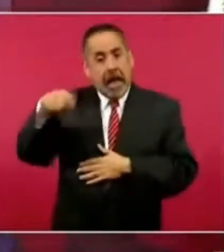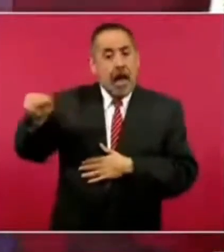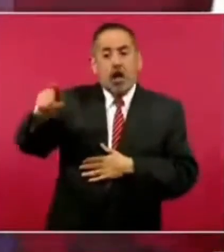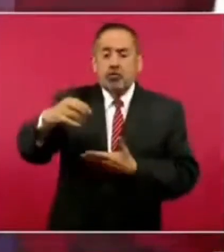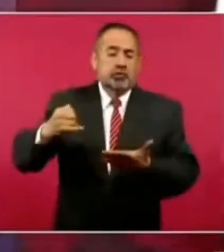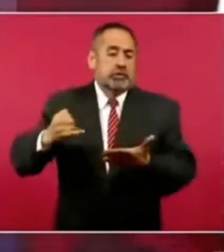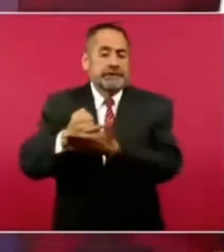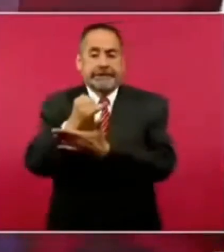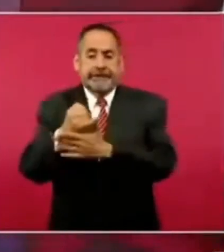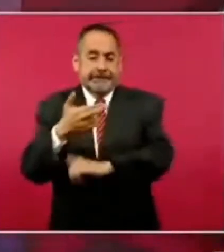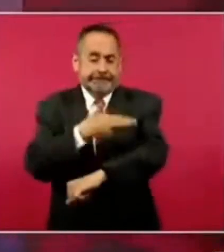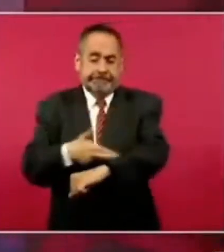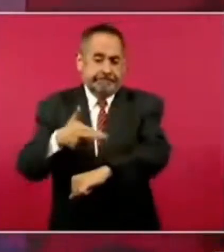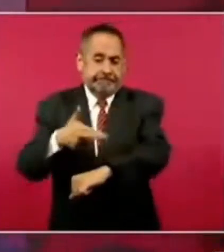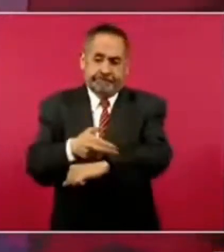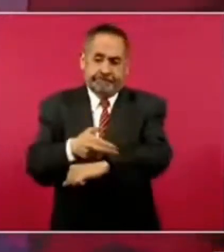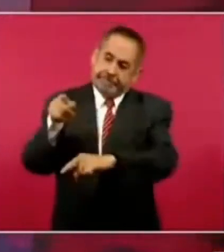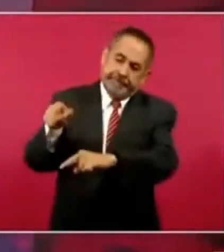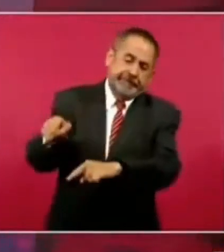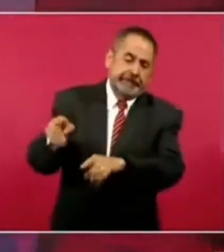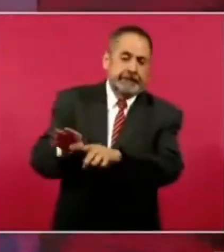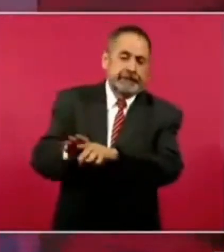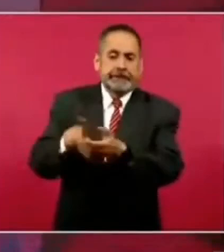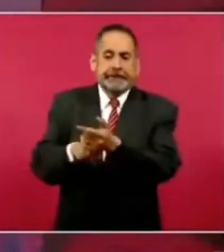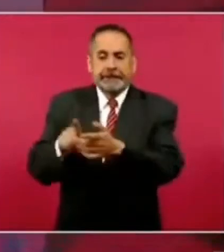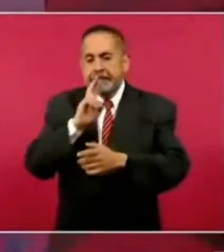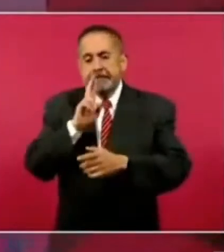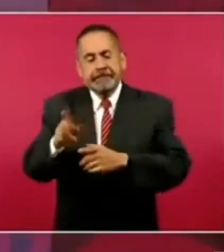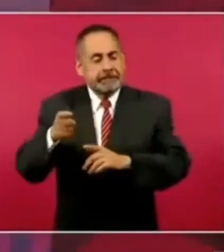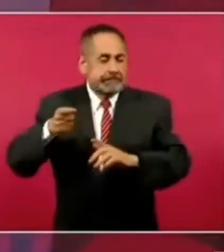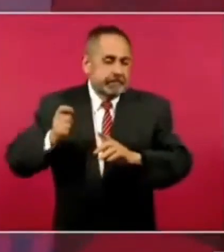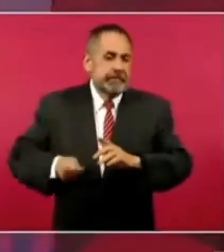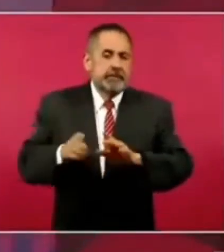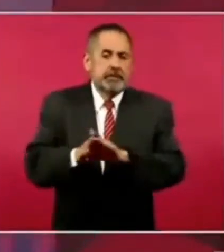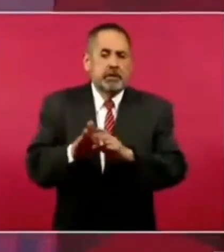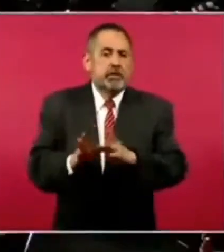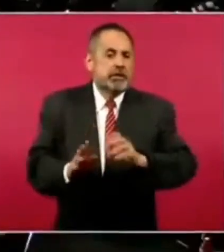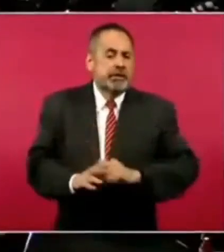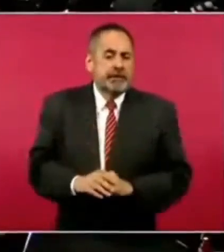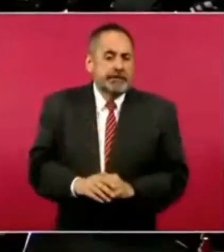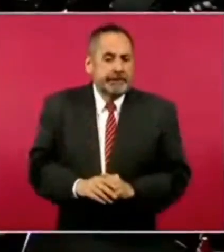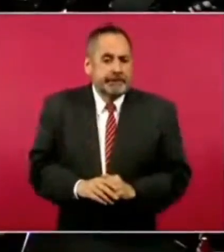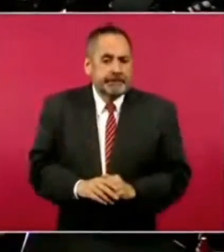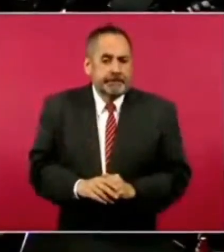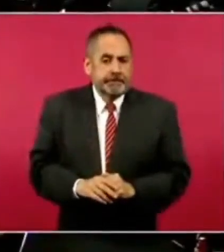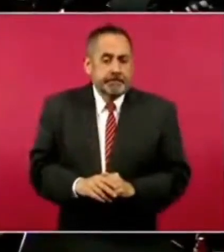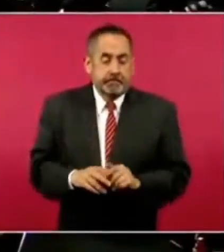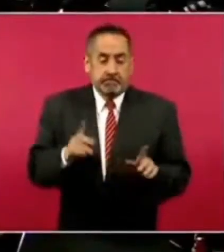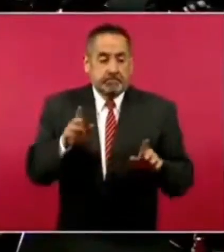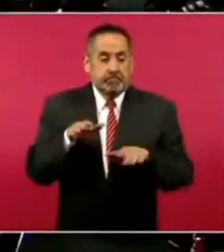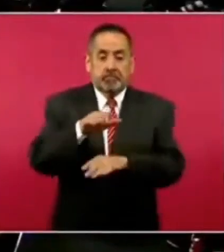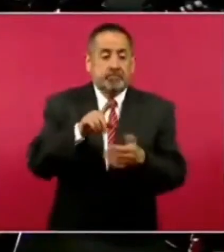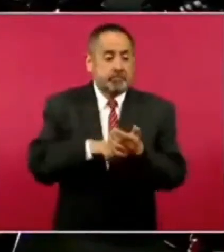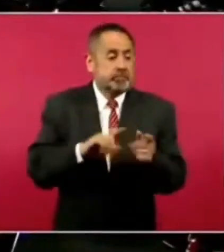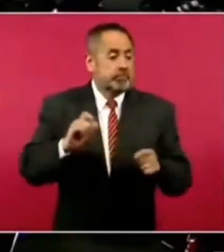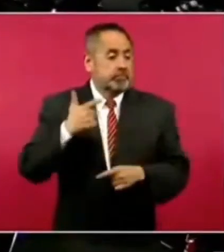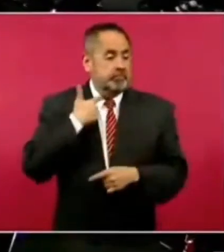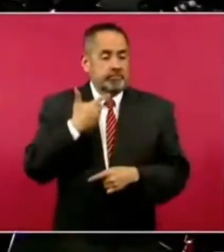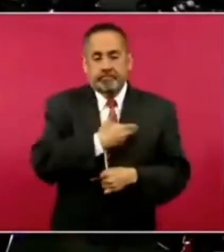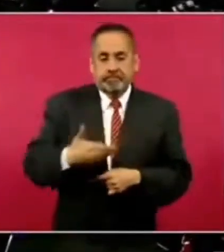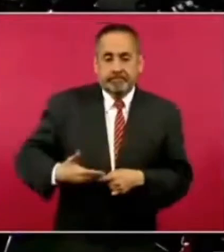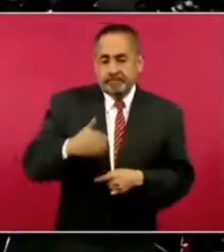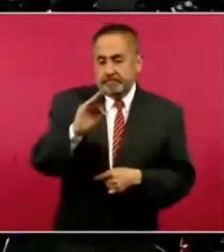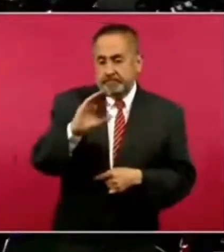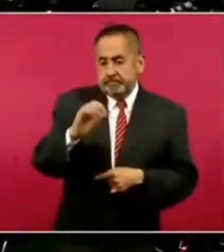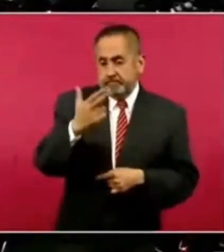tienen que resolver. Y en el caso del expresidente Calderón, yo ya he dicho, son